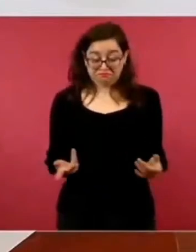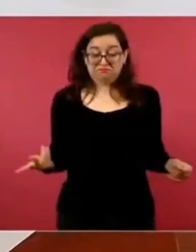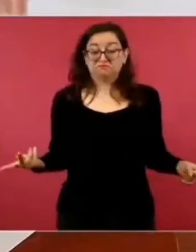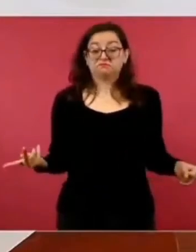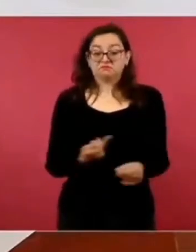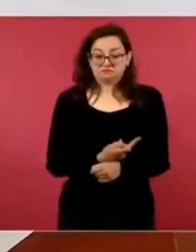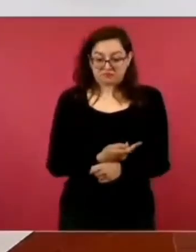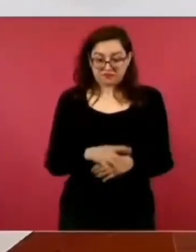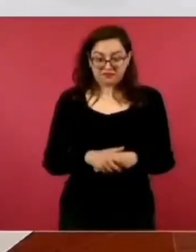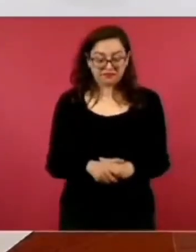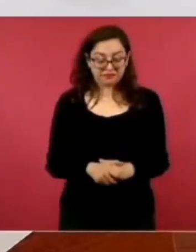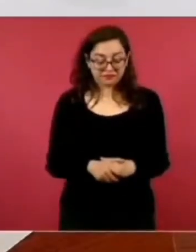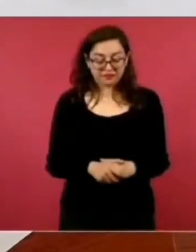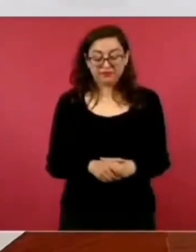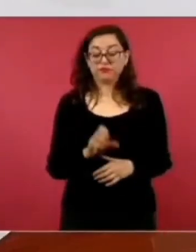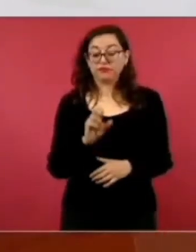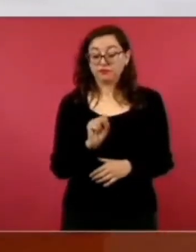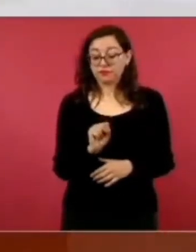que para